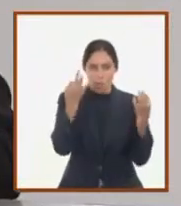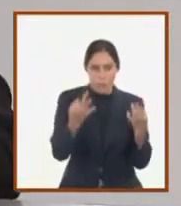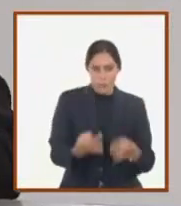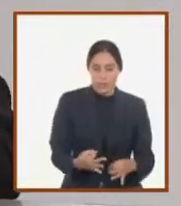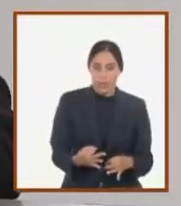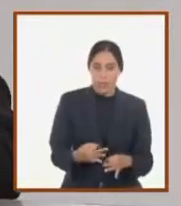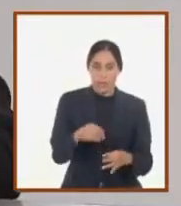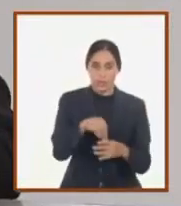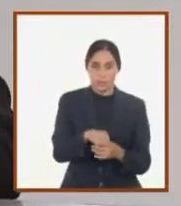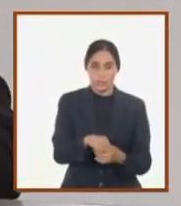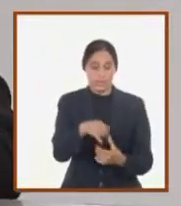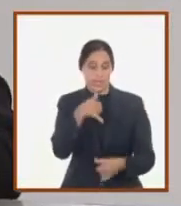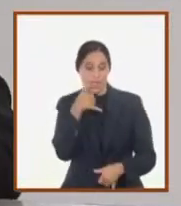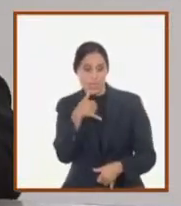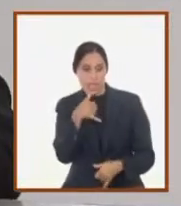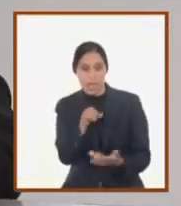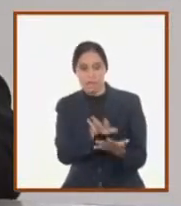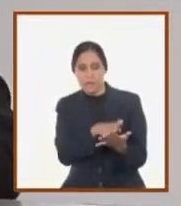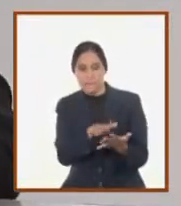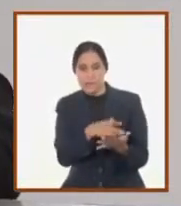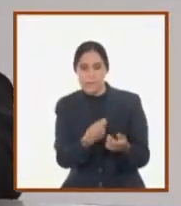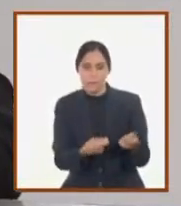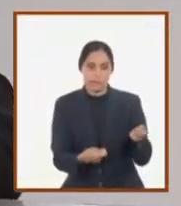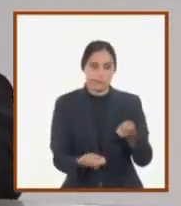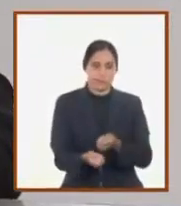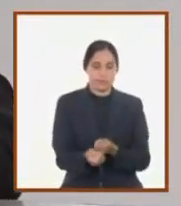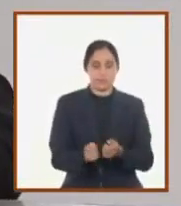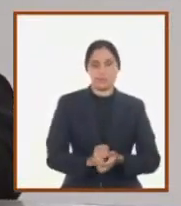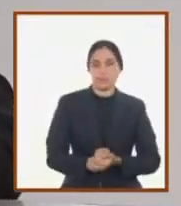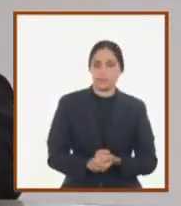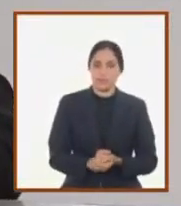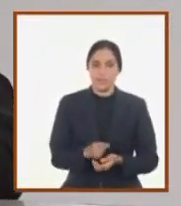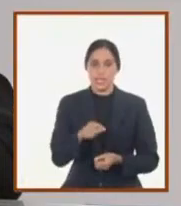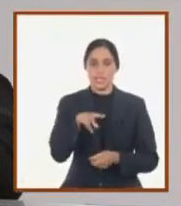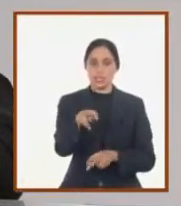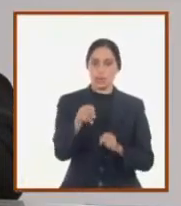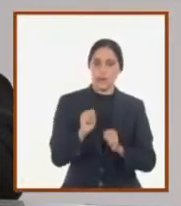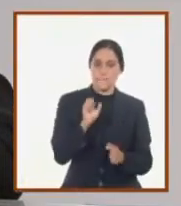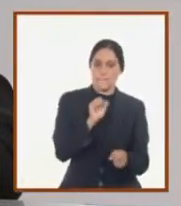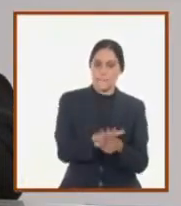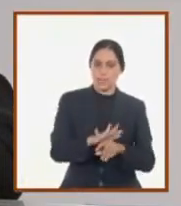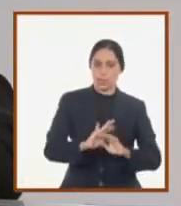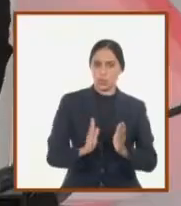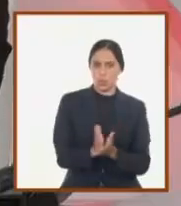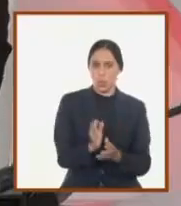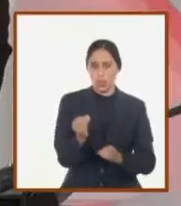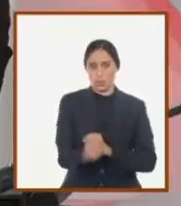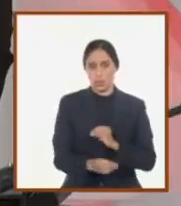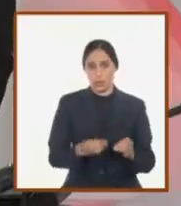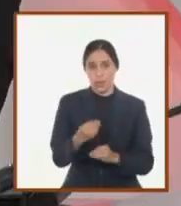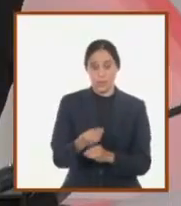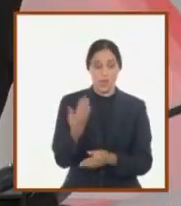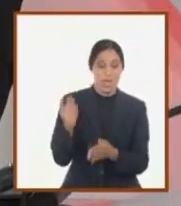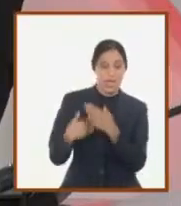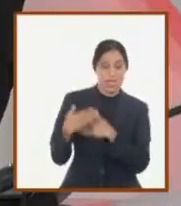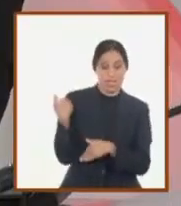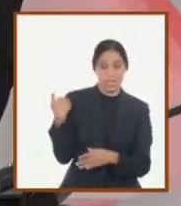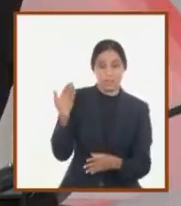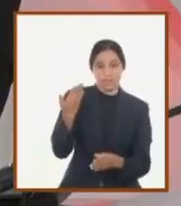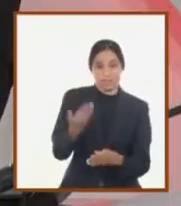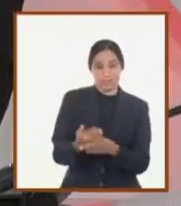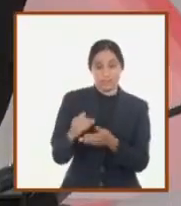manera de manera digital da eso fue una labor que empezó como decía neiro por aquellas colaboradoras de de